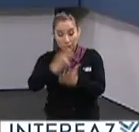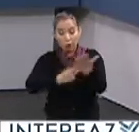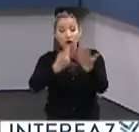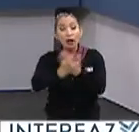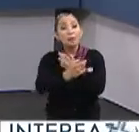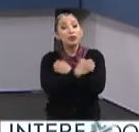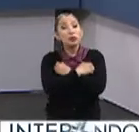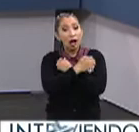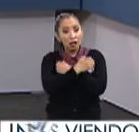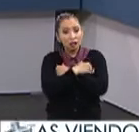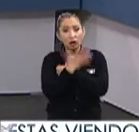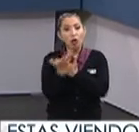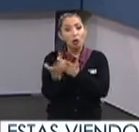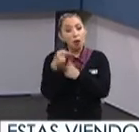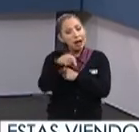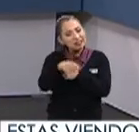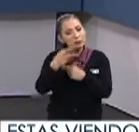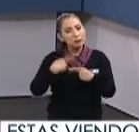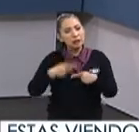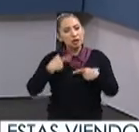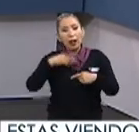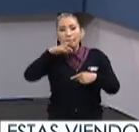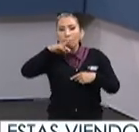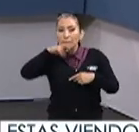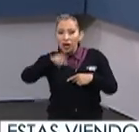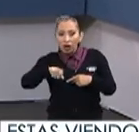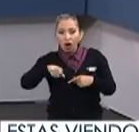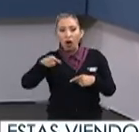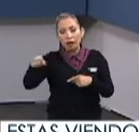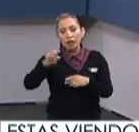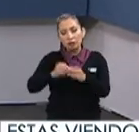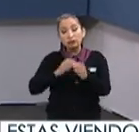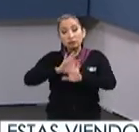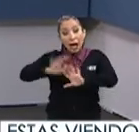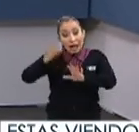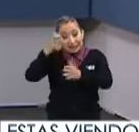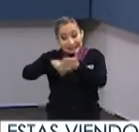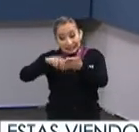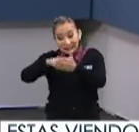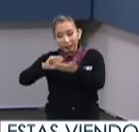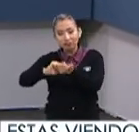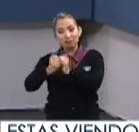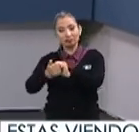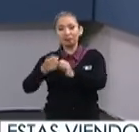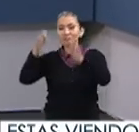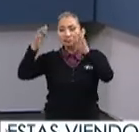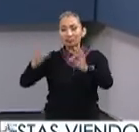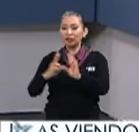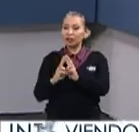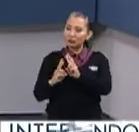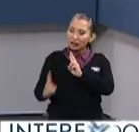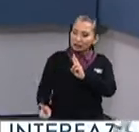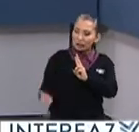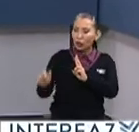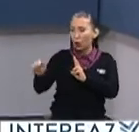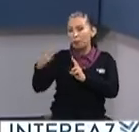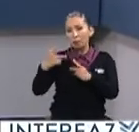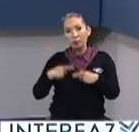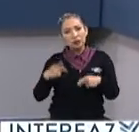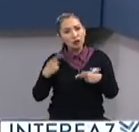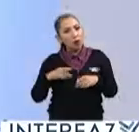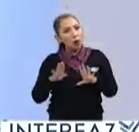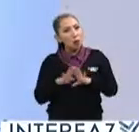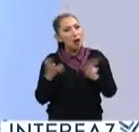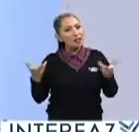programas educativos un poco hacen que esa persona mejore y regrese a la sociedad siendo tu vecino o alguien que está